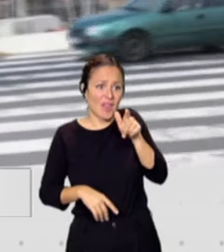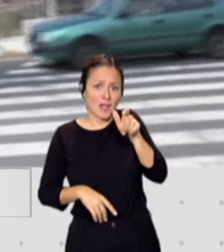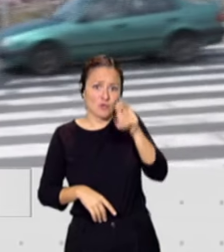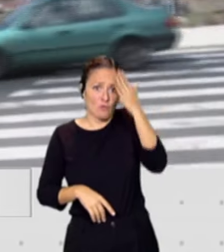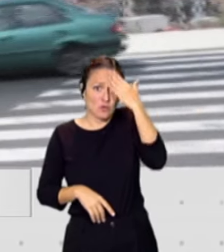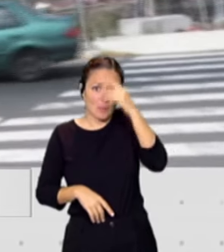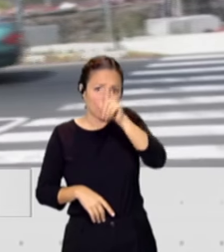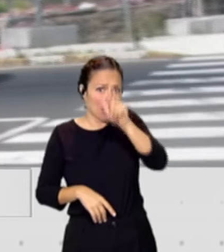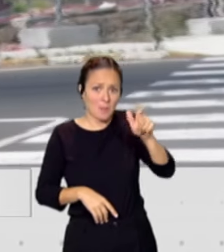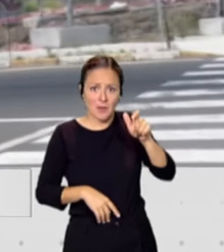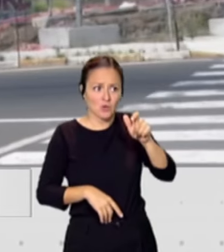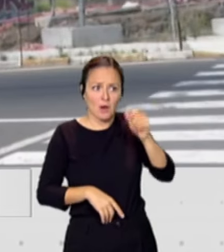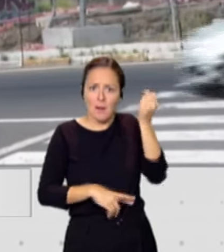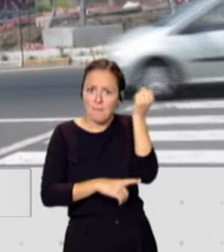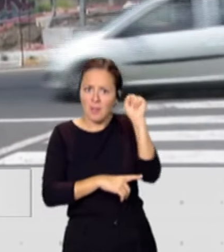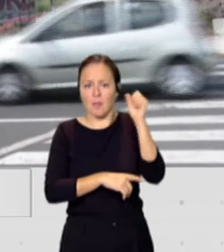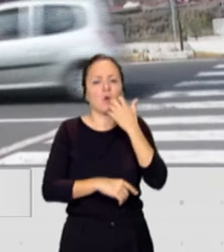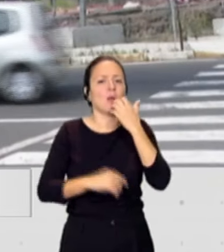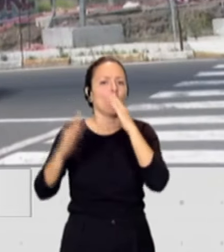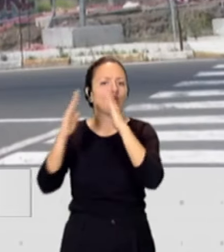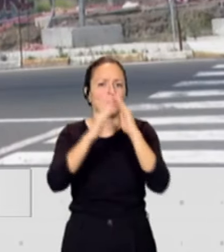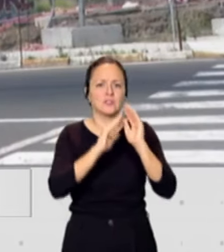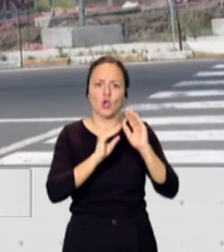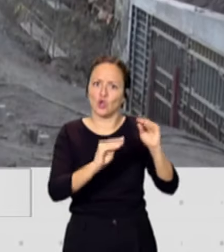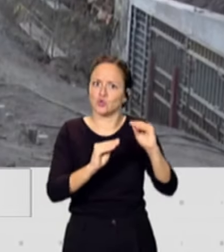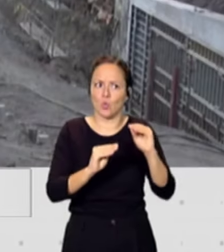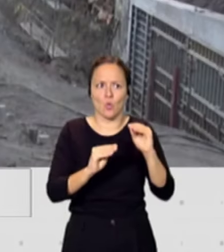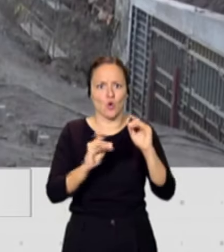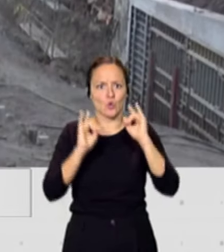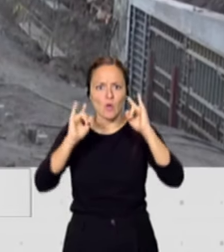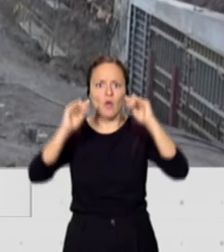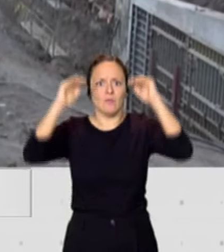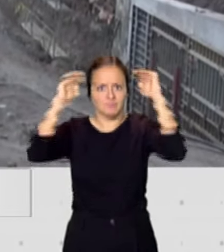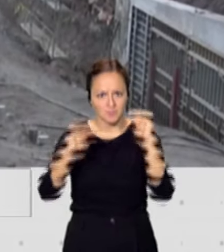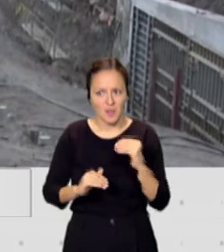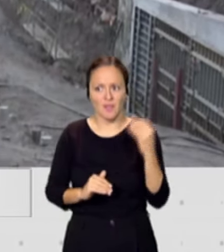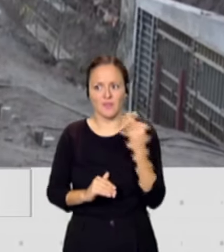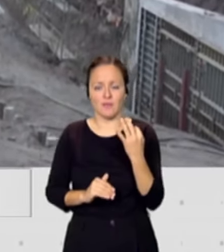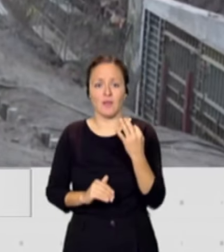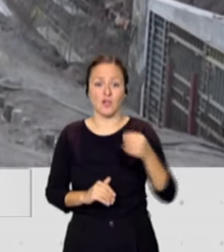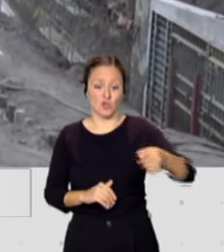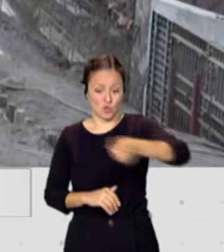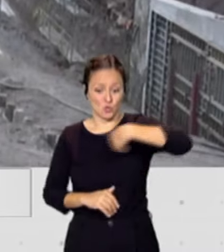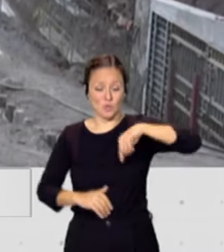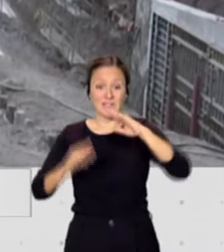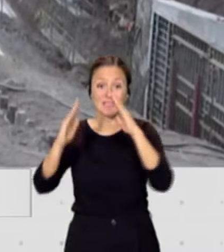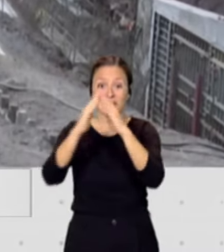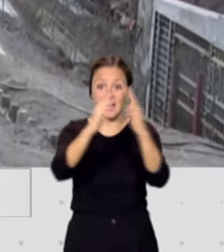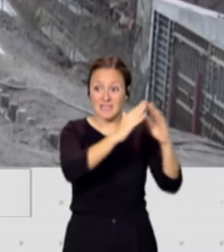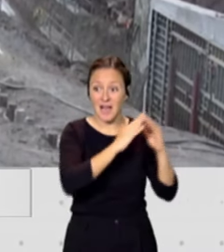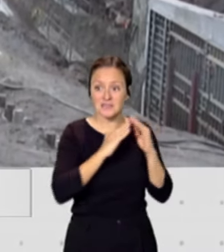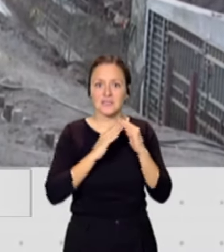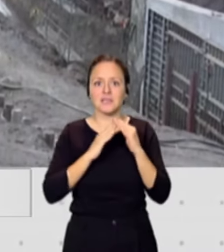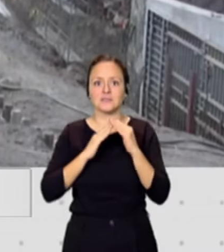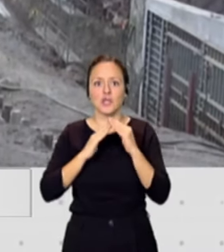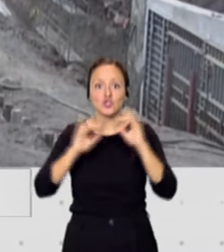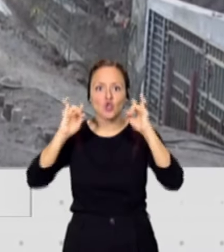las personas en sus domicilios es muy difícil que todas nuestras casas estén debidamente